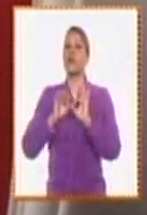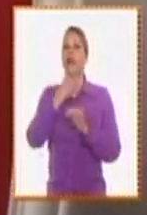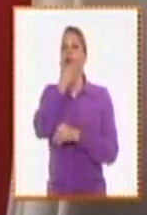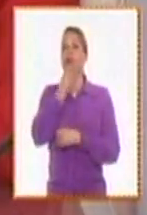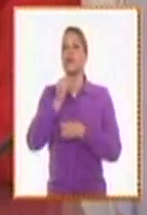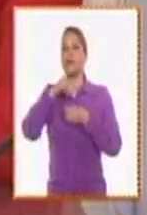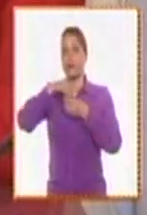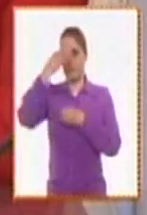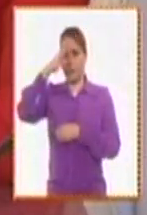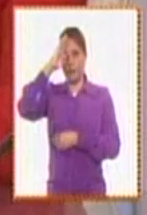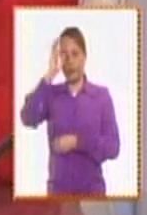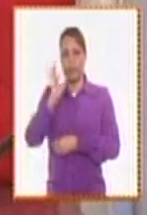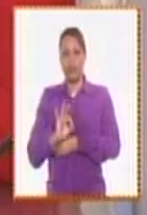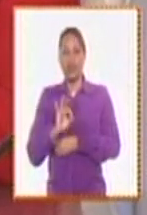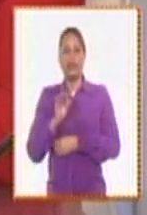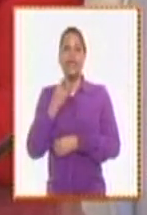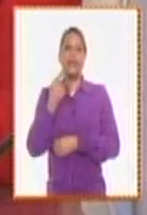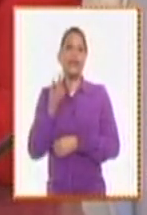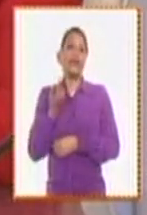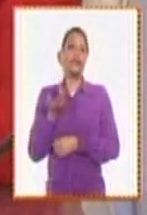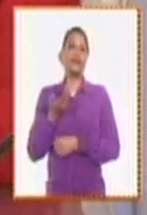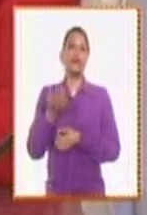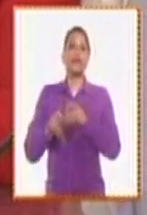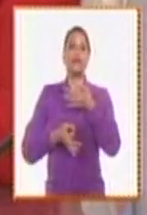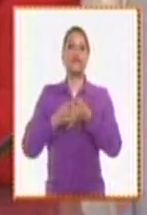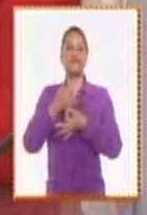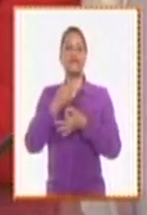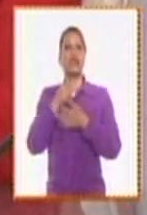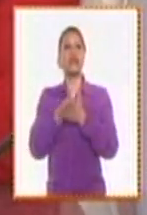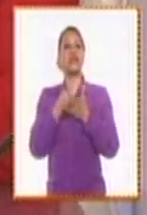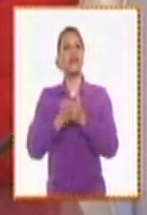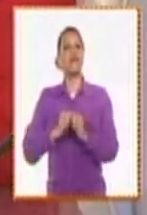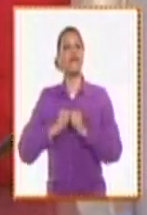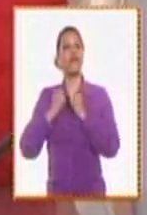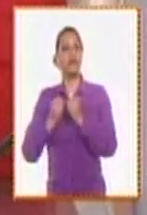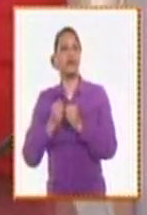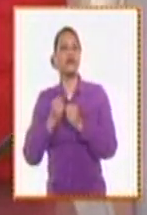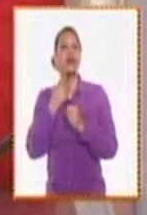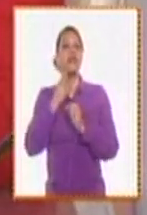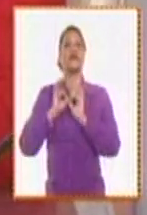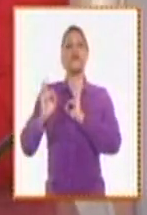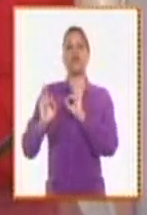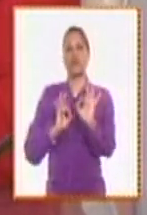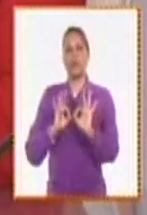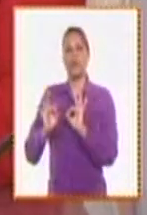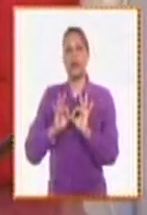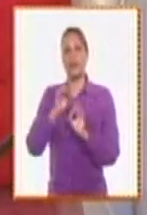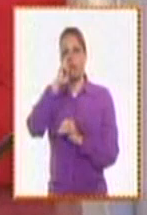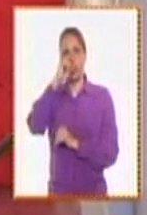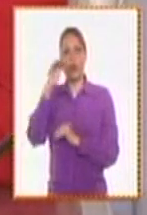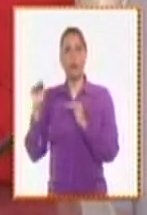país. Y es una de las conductas que se refuerzan, ¿no me entiende? Toda la protección a los menores, a los niños